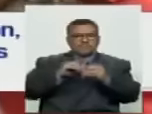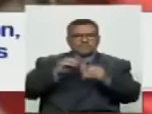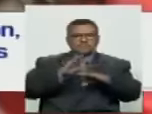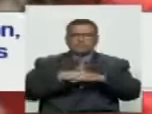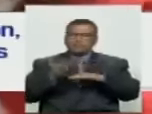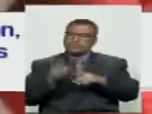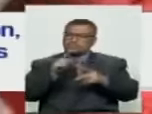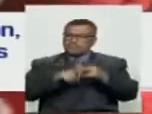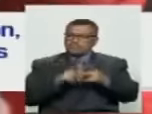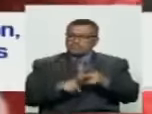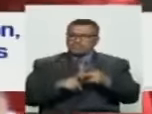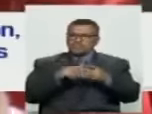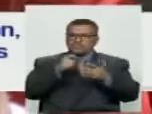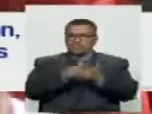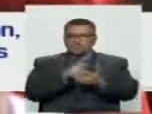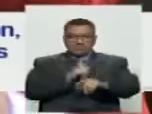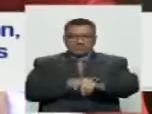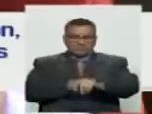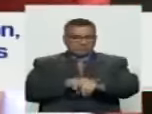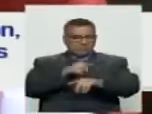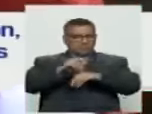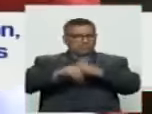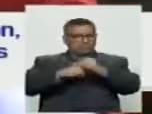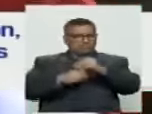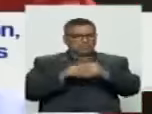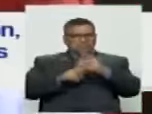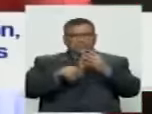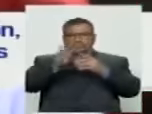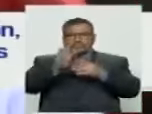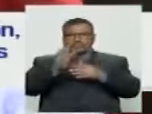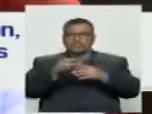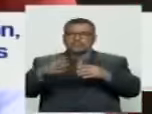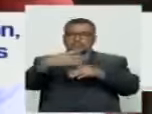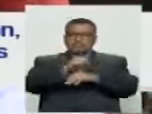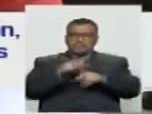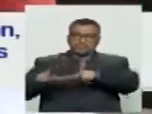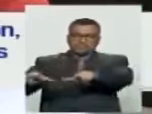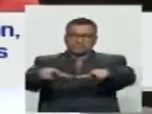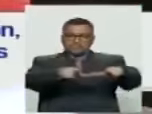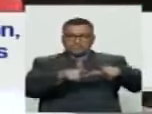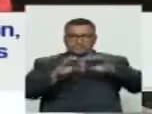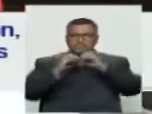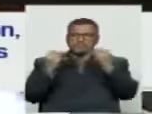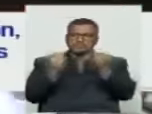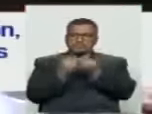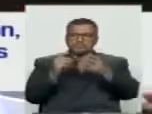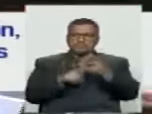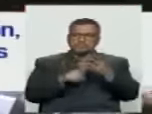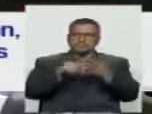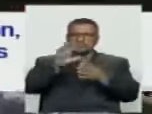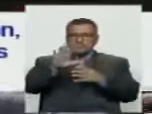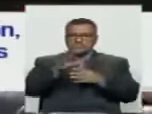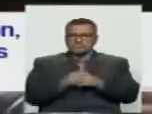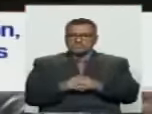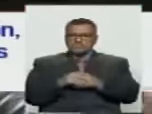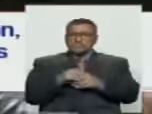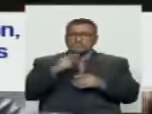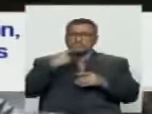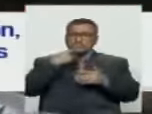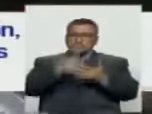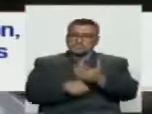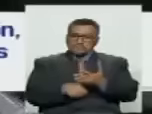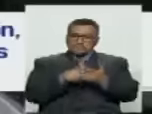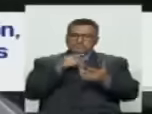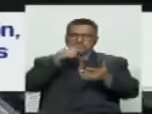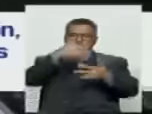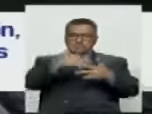fines. 3. La duración de la organización. 4. Alcance territorial de la organización. 5. La identificación de